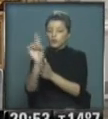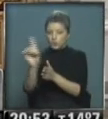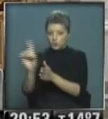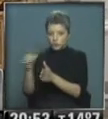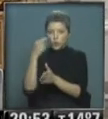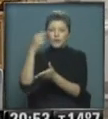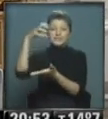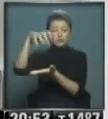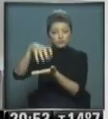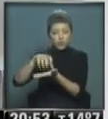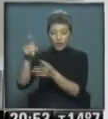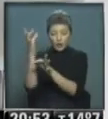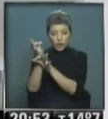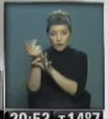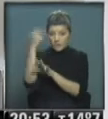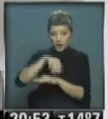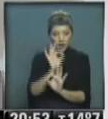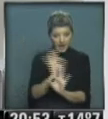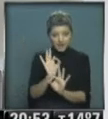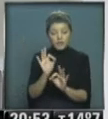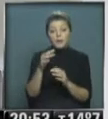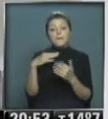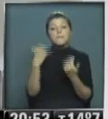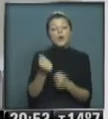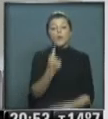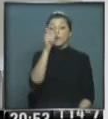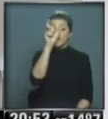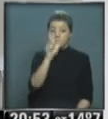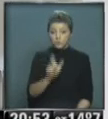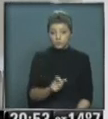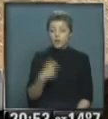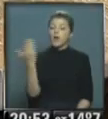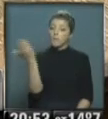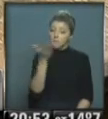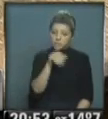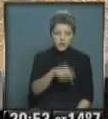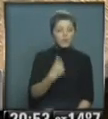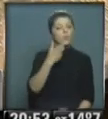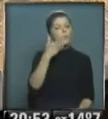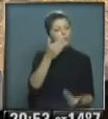van a venir. Pero sí, apareció uno, realmente un encanto, y se disculpó.